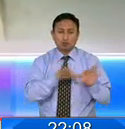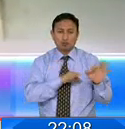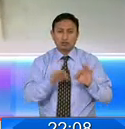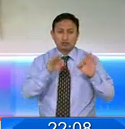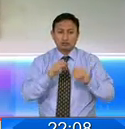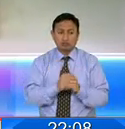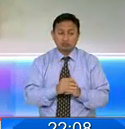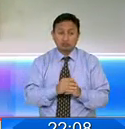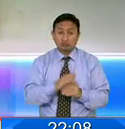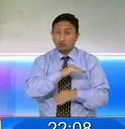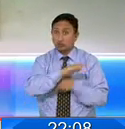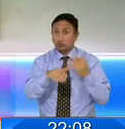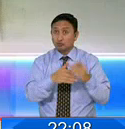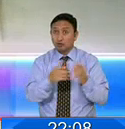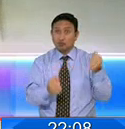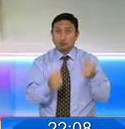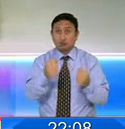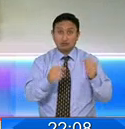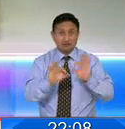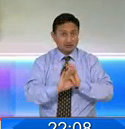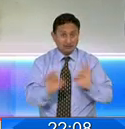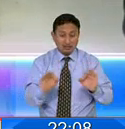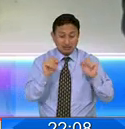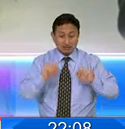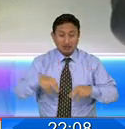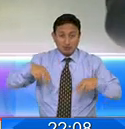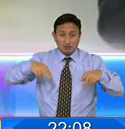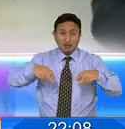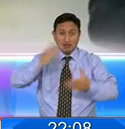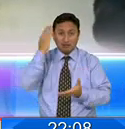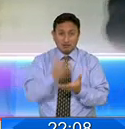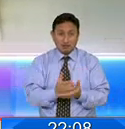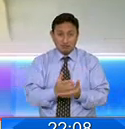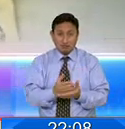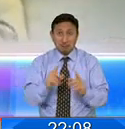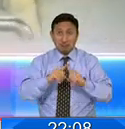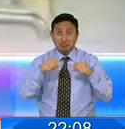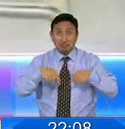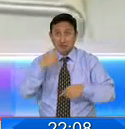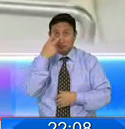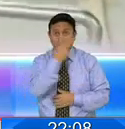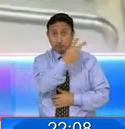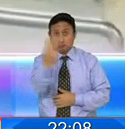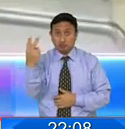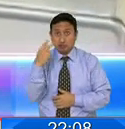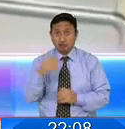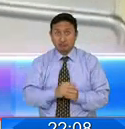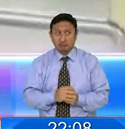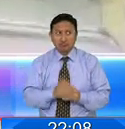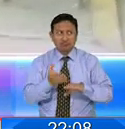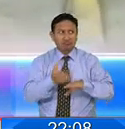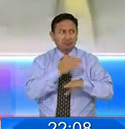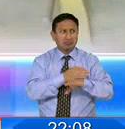la total restricción vehicular y peatonal. Pero como vemos en las imágenes, estamos aquí hace poco menos de